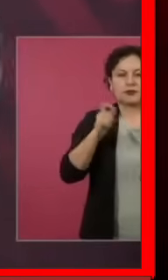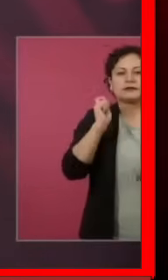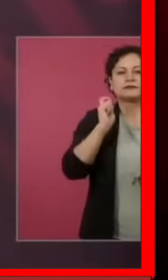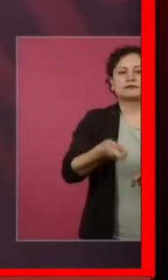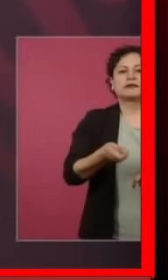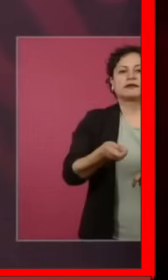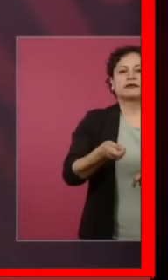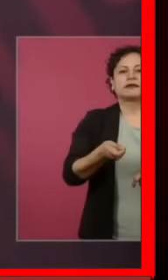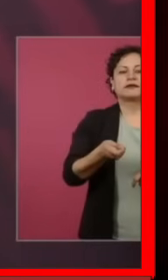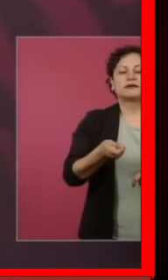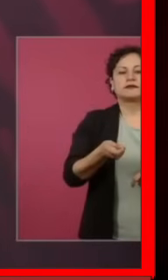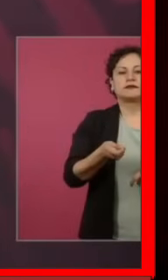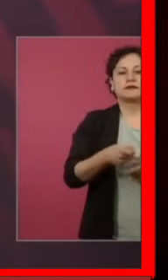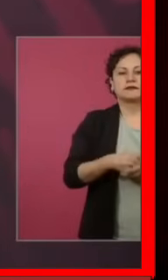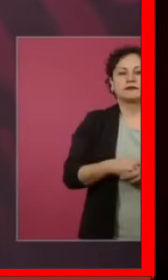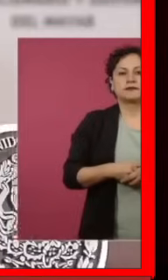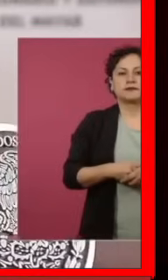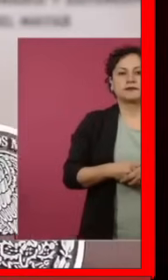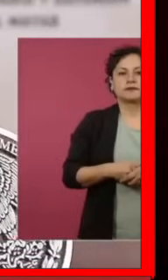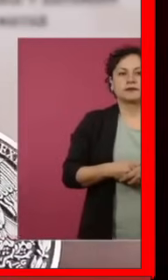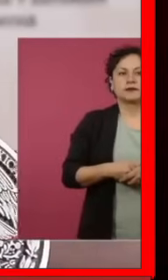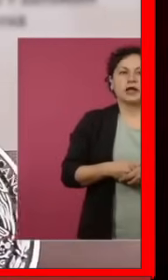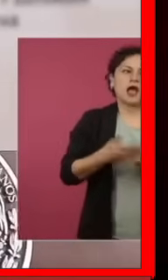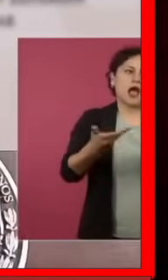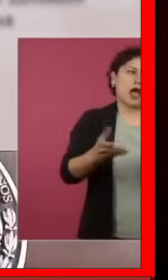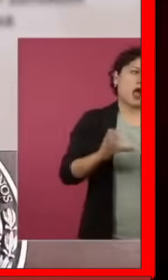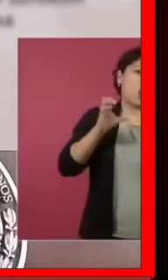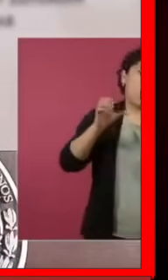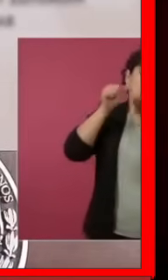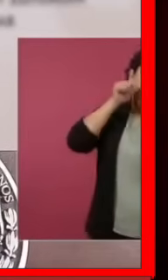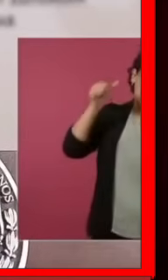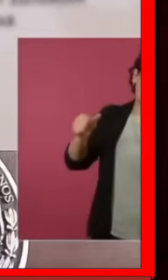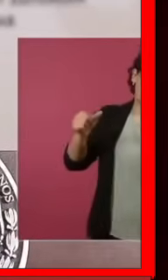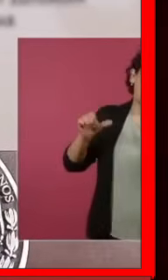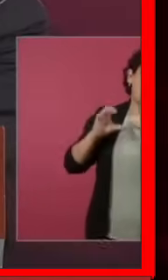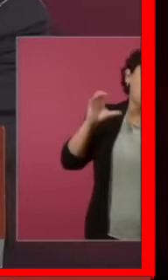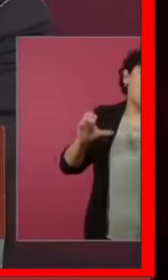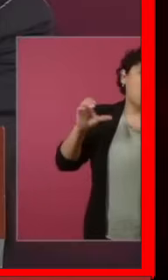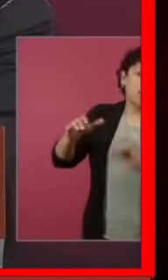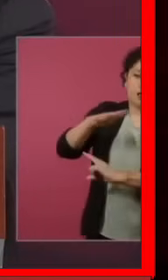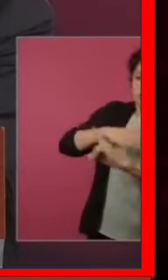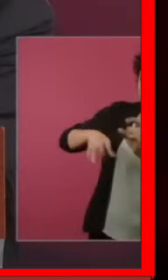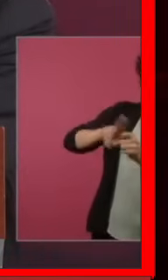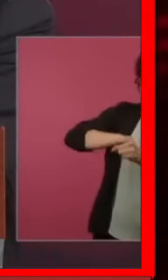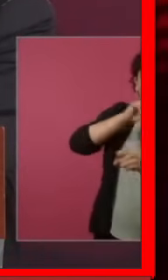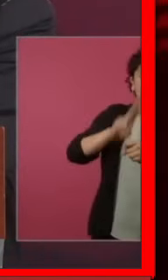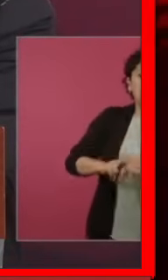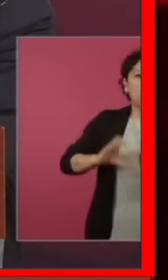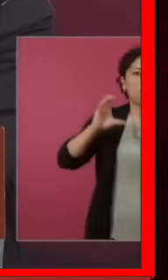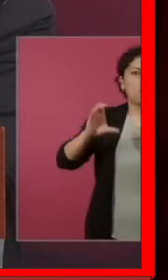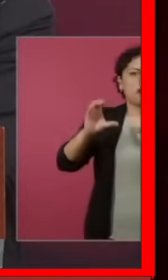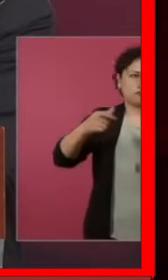de evitar el cambio climático. Ojo.